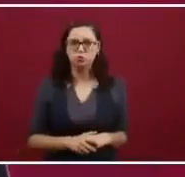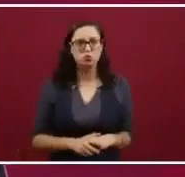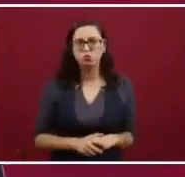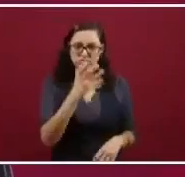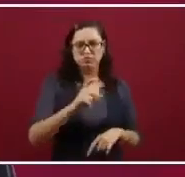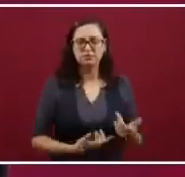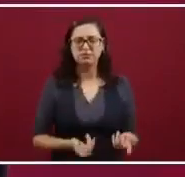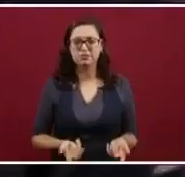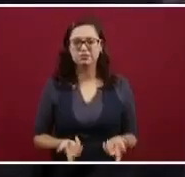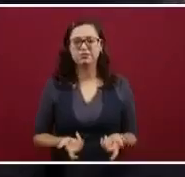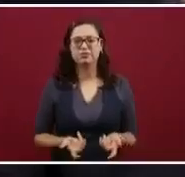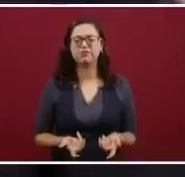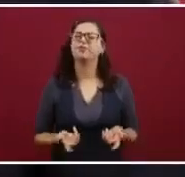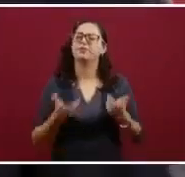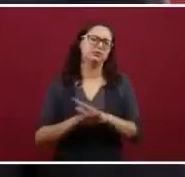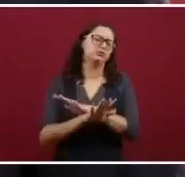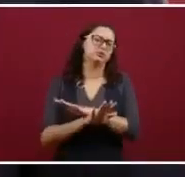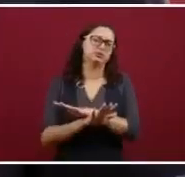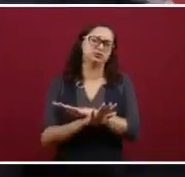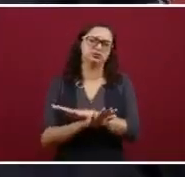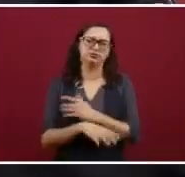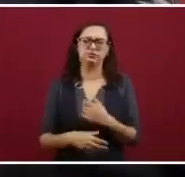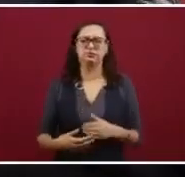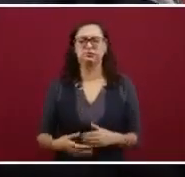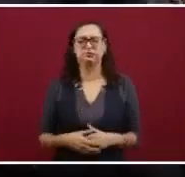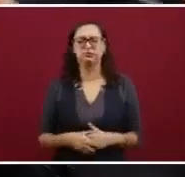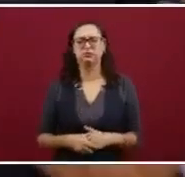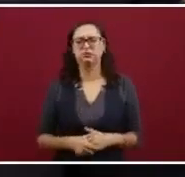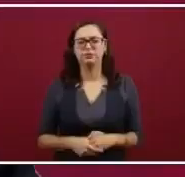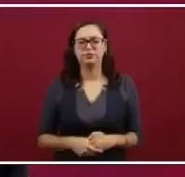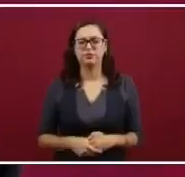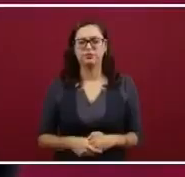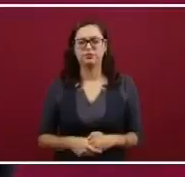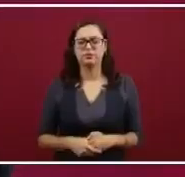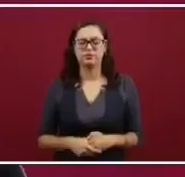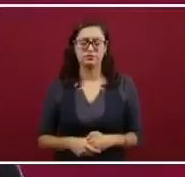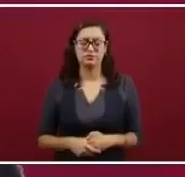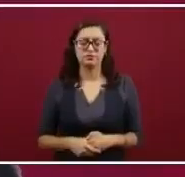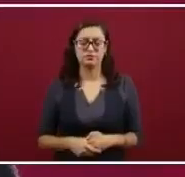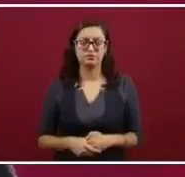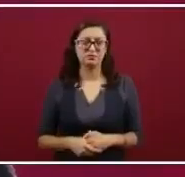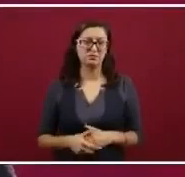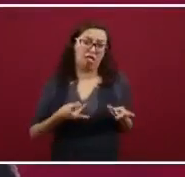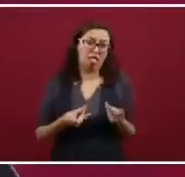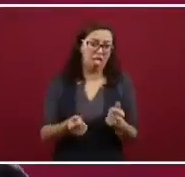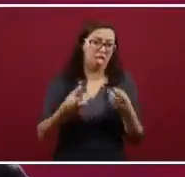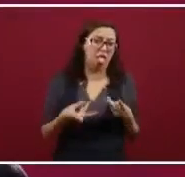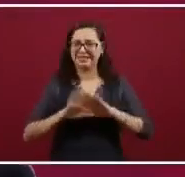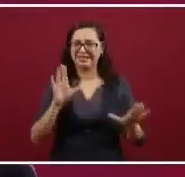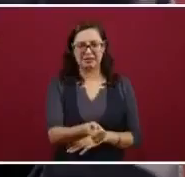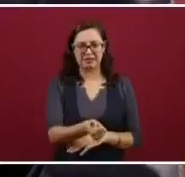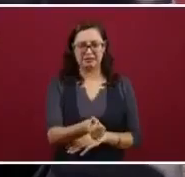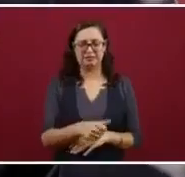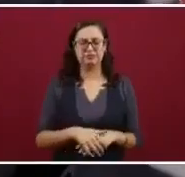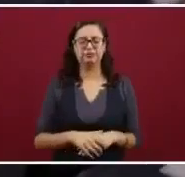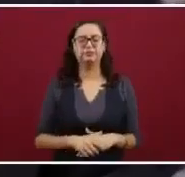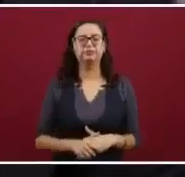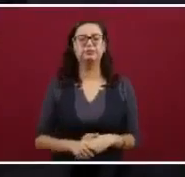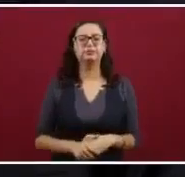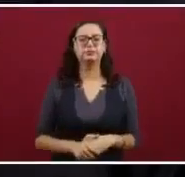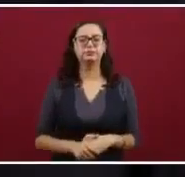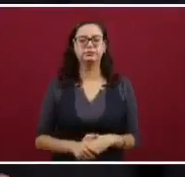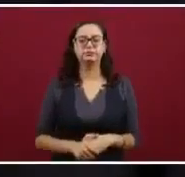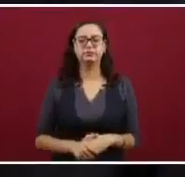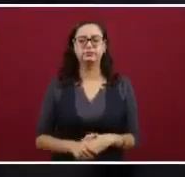pues ya cambió esto. No vamos a regresar a esos excesos. Aunque se